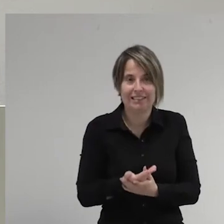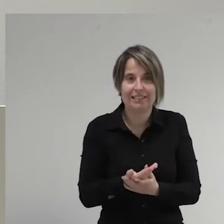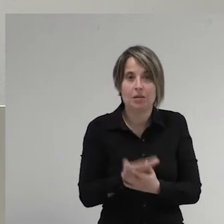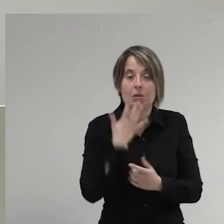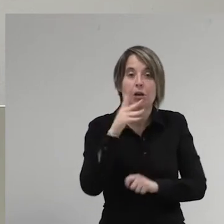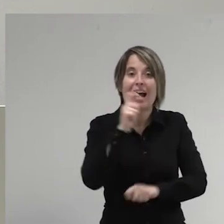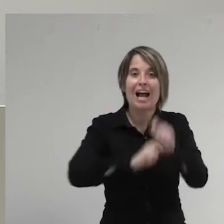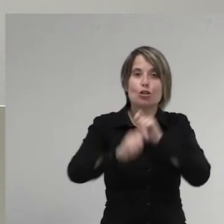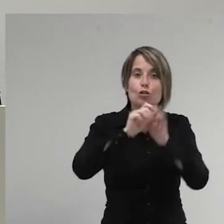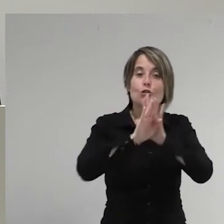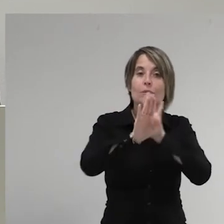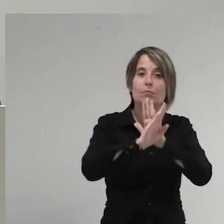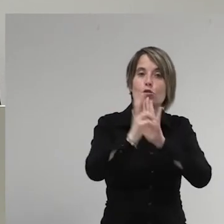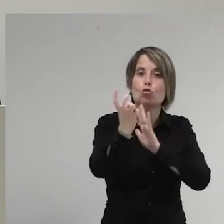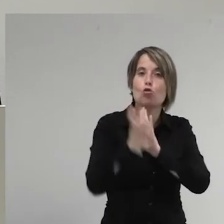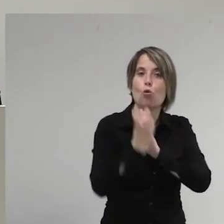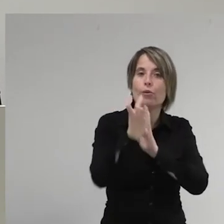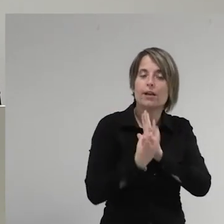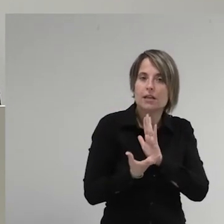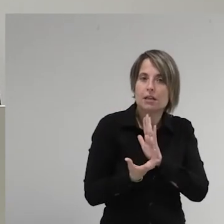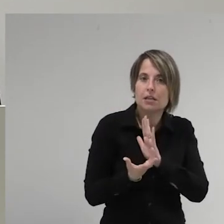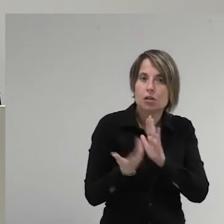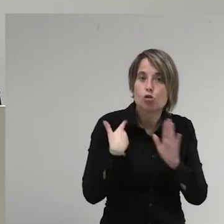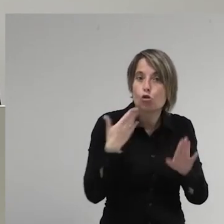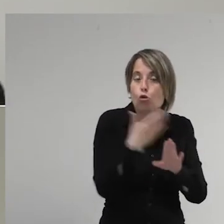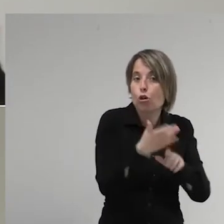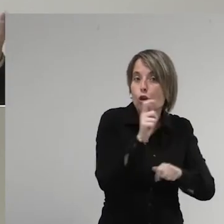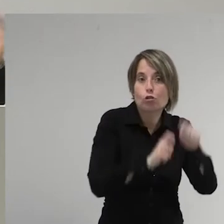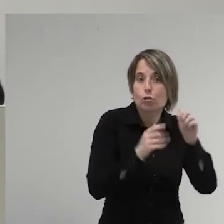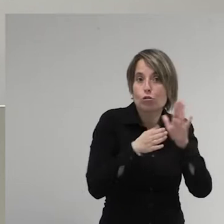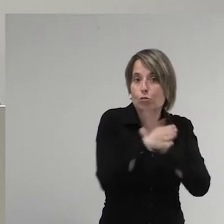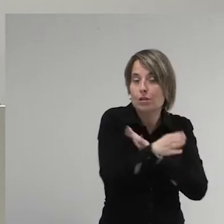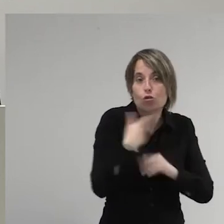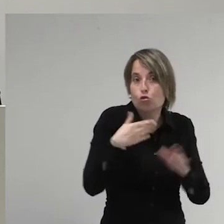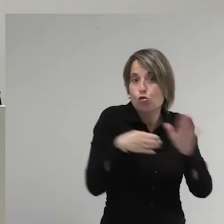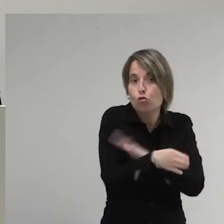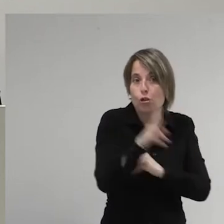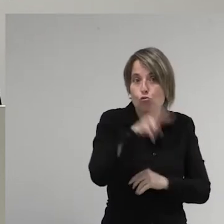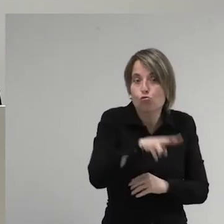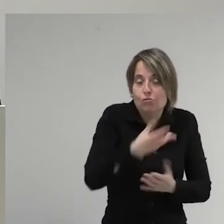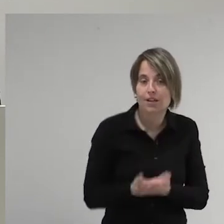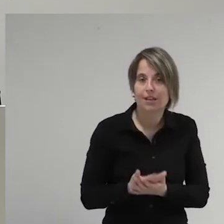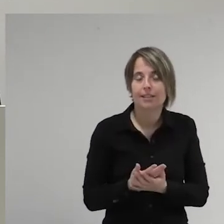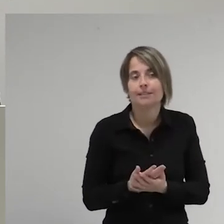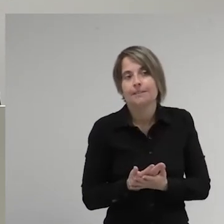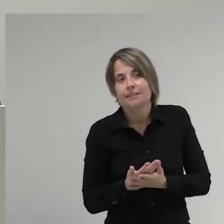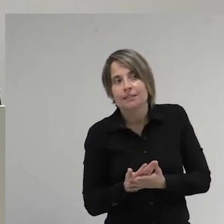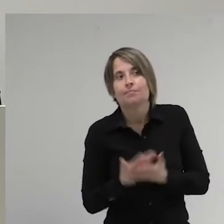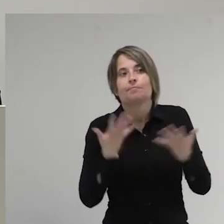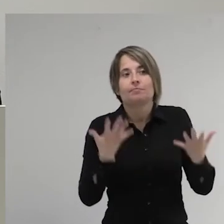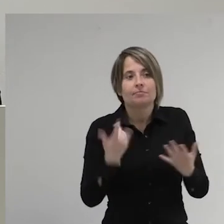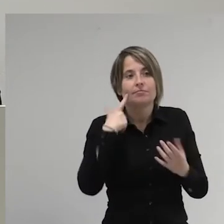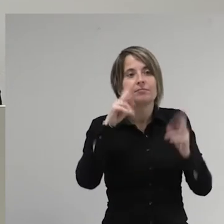asociaciones de vecinos, es que no vienen. Yo no vino, no he ido en mi vida a una asociación de vecinos. No iría en mi vida a una asociación de vecinos. Pues así,